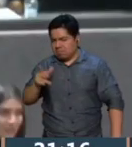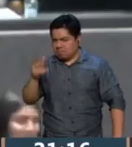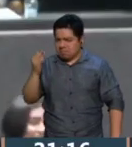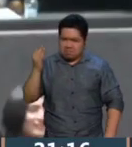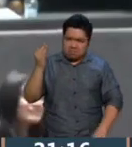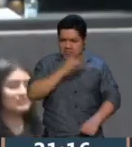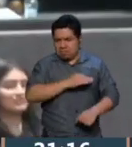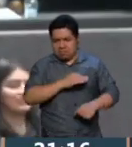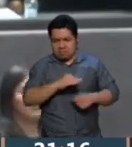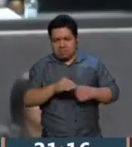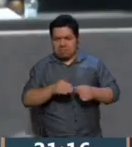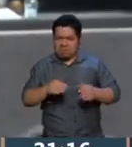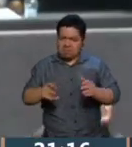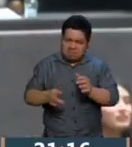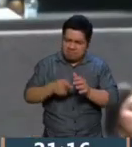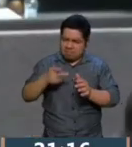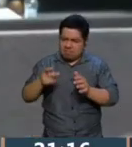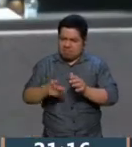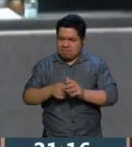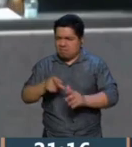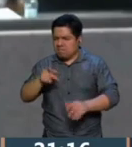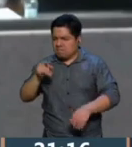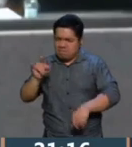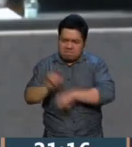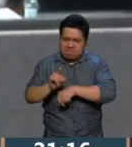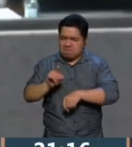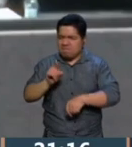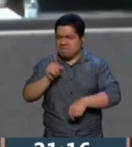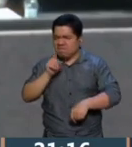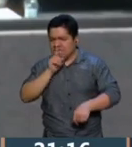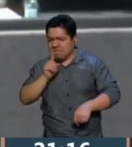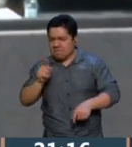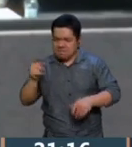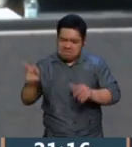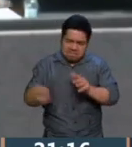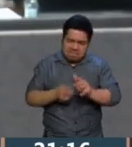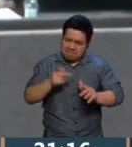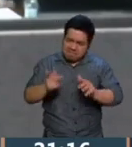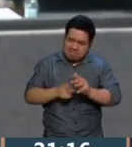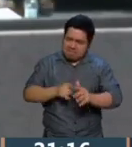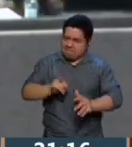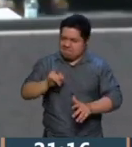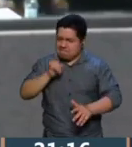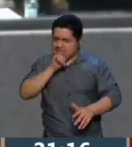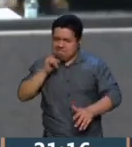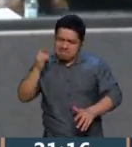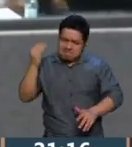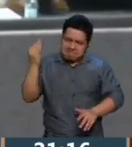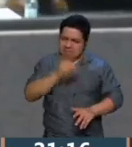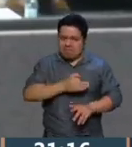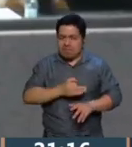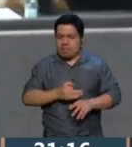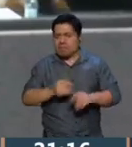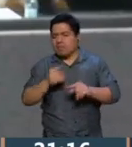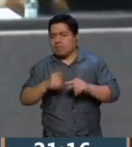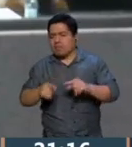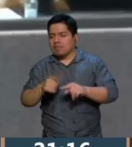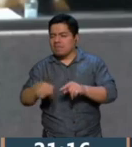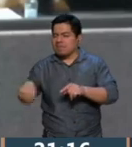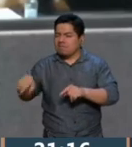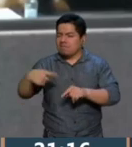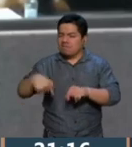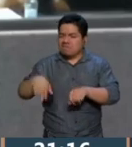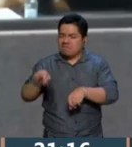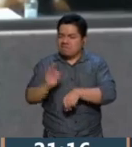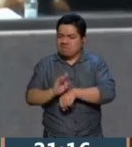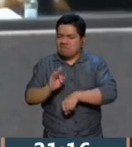Farsantes, 1000 veces farsantes, 1,000,000 de veces farsantes. A quien están defendiendo es